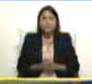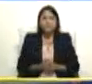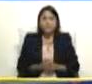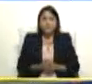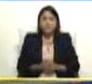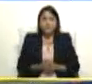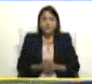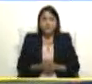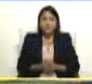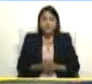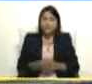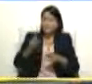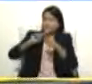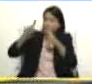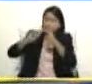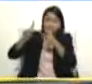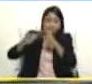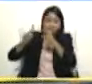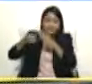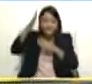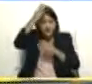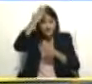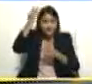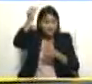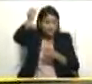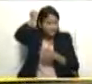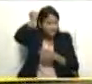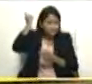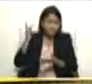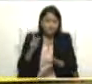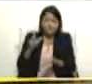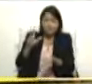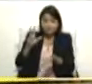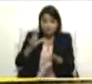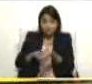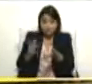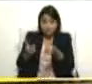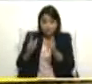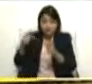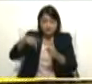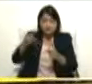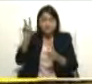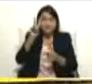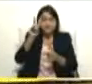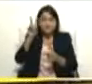Cuerpo diplomático acreditado en la República Bolivariana de Venezuela.